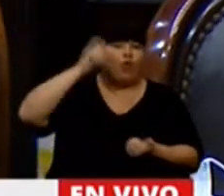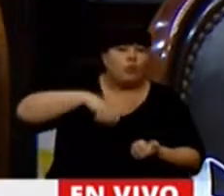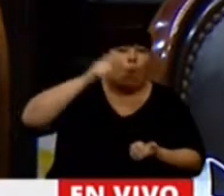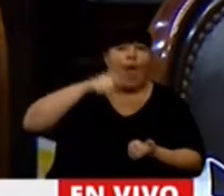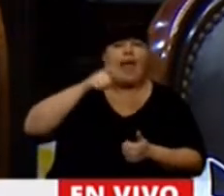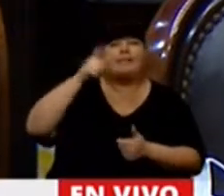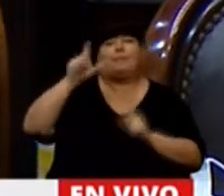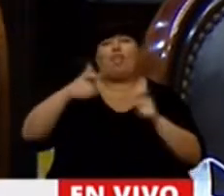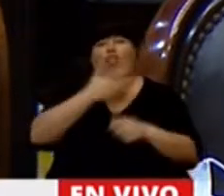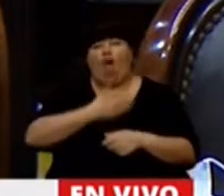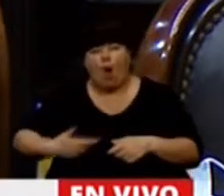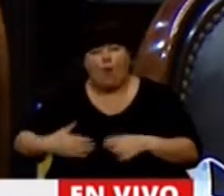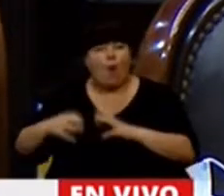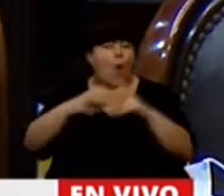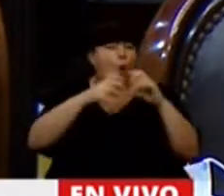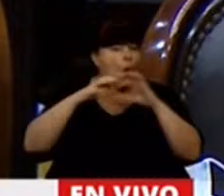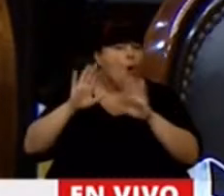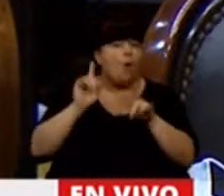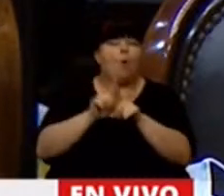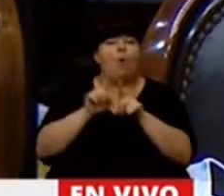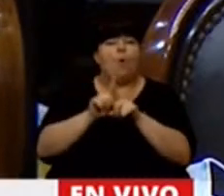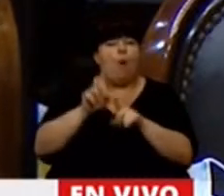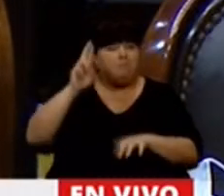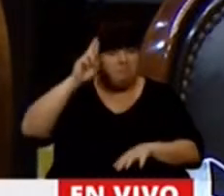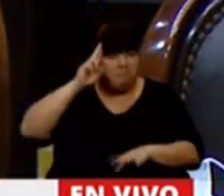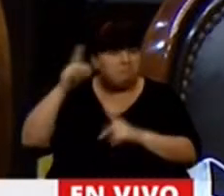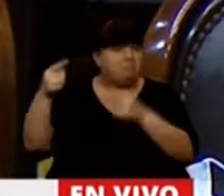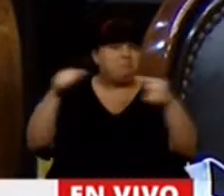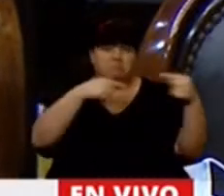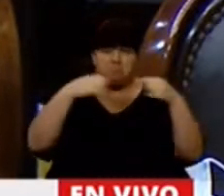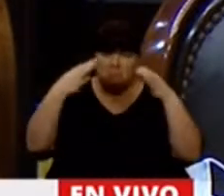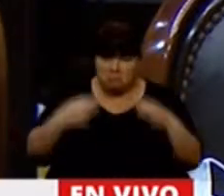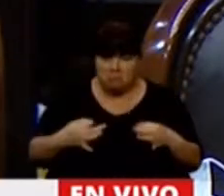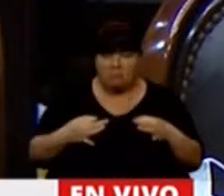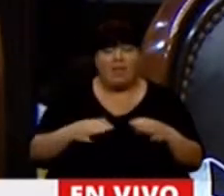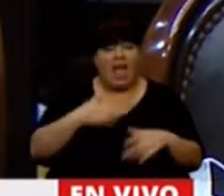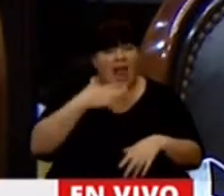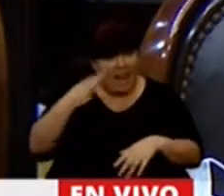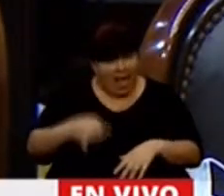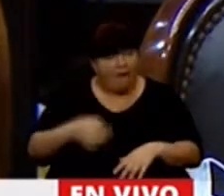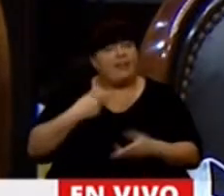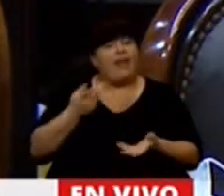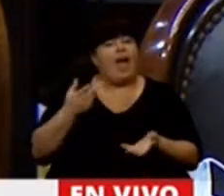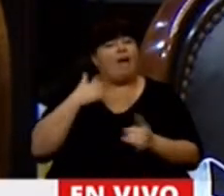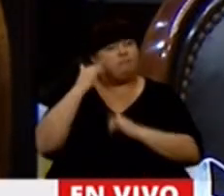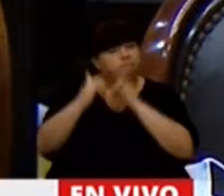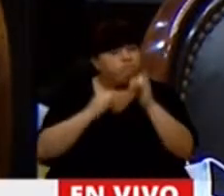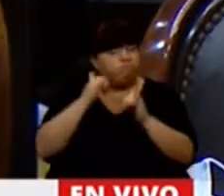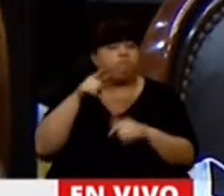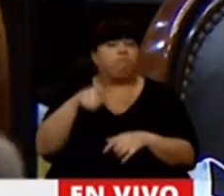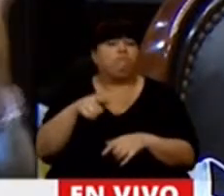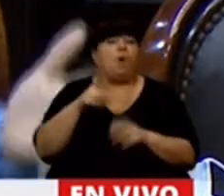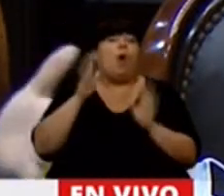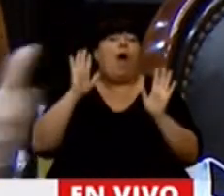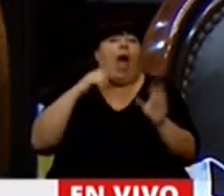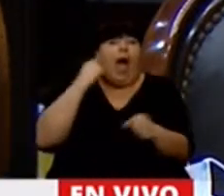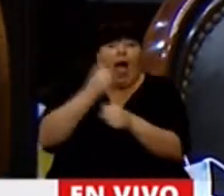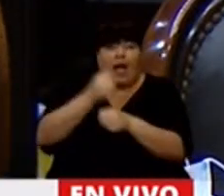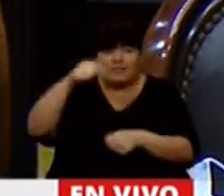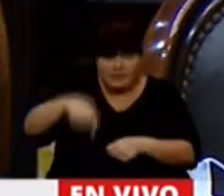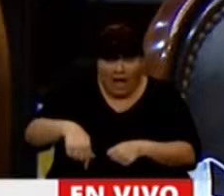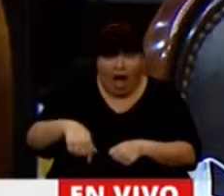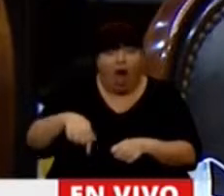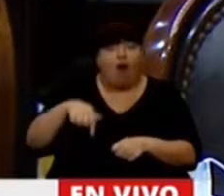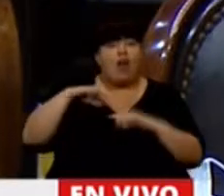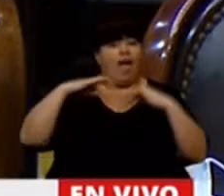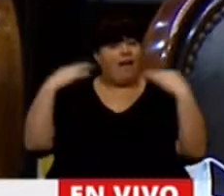los funcionarios, se realizó en el más absoluto de los respetos. Y la verdad que quiero resaltar que por lo menos hasta ahora ha